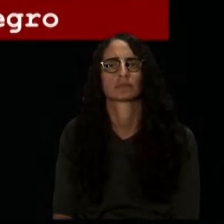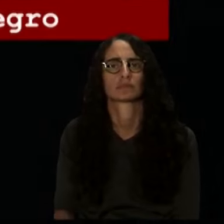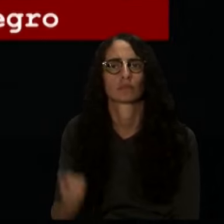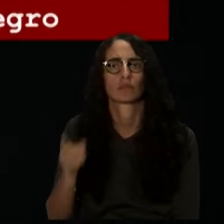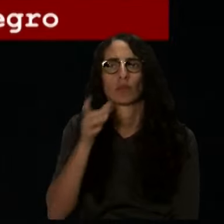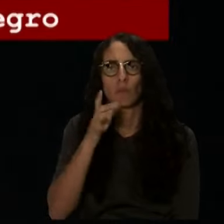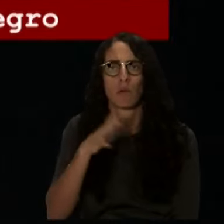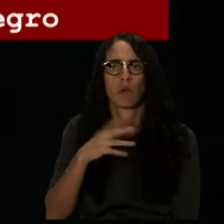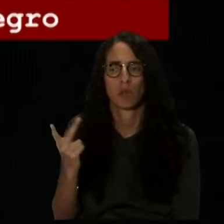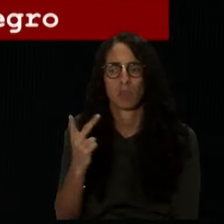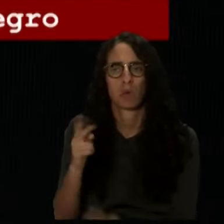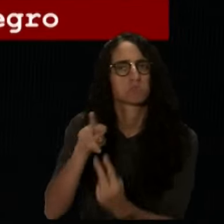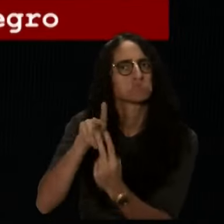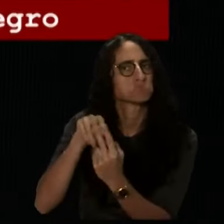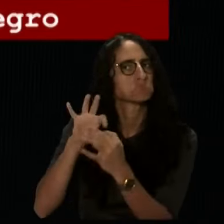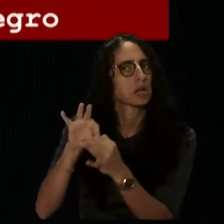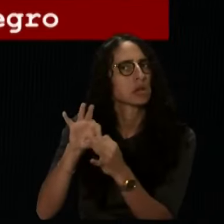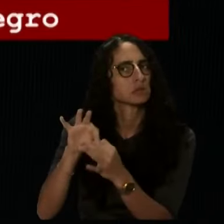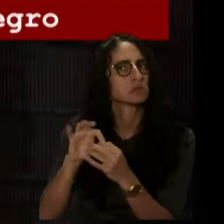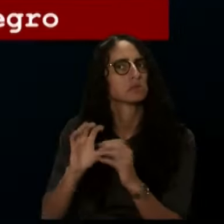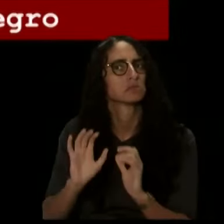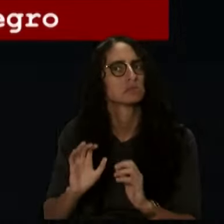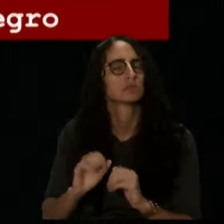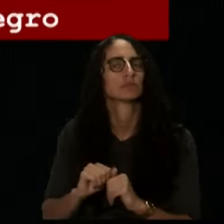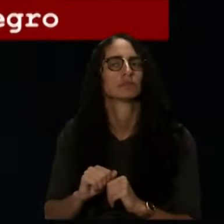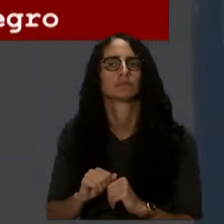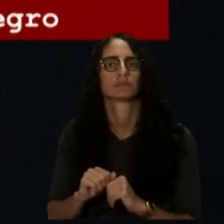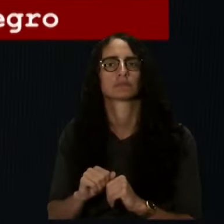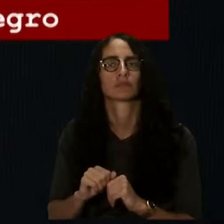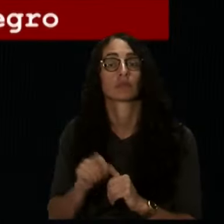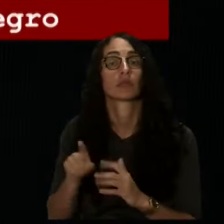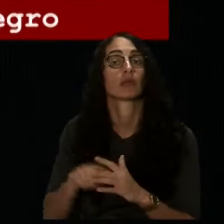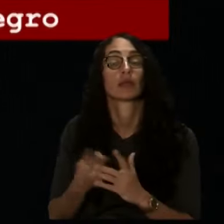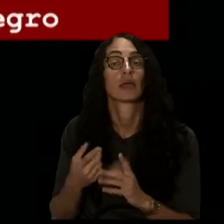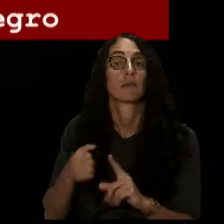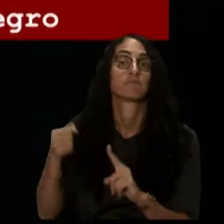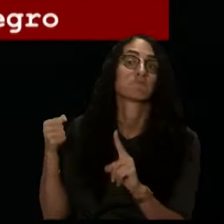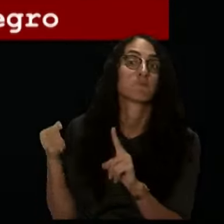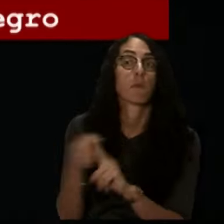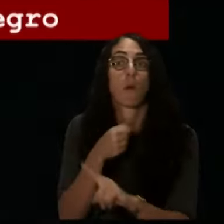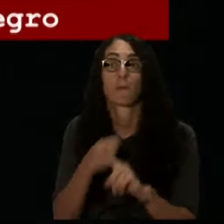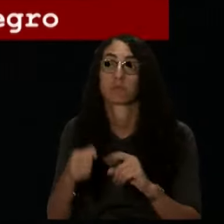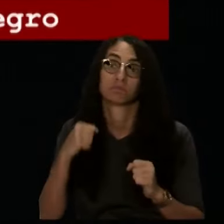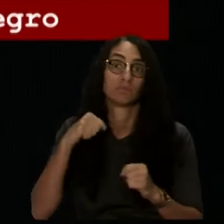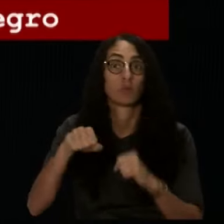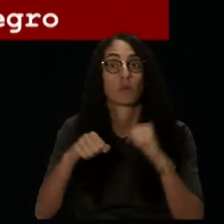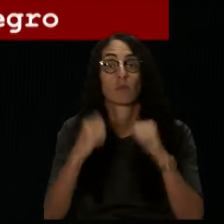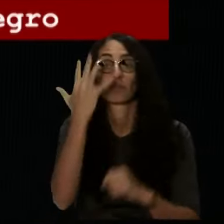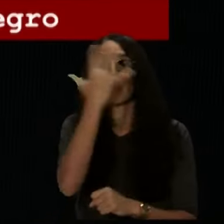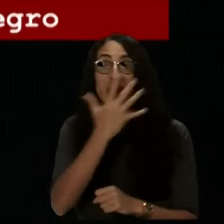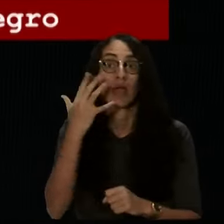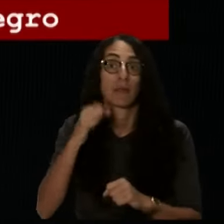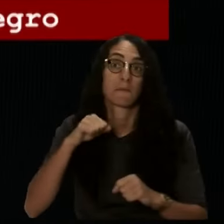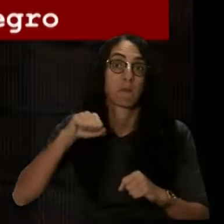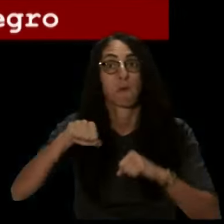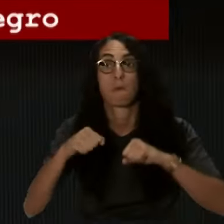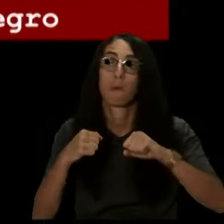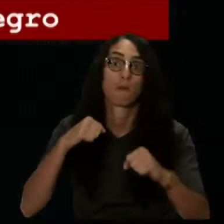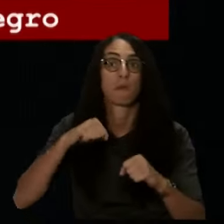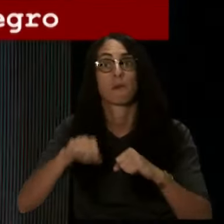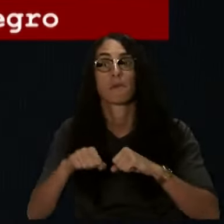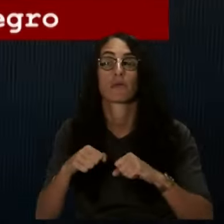él sostenía una relación Miguel comenzó a golpearla con los puños en el rostro y en